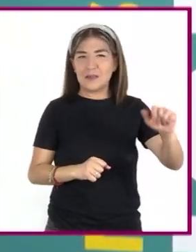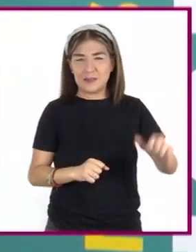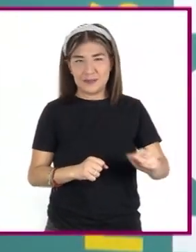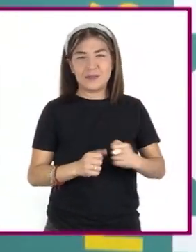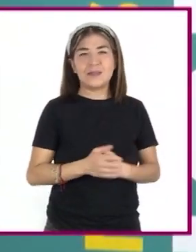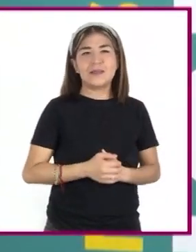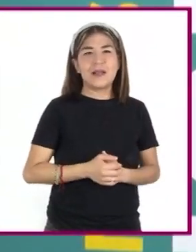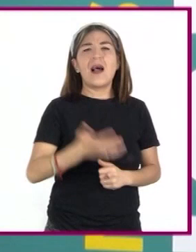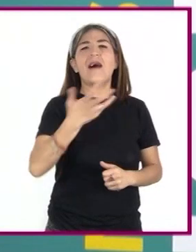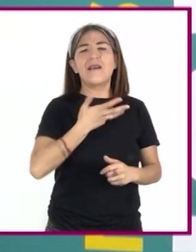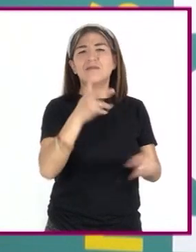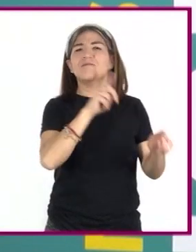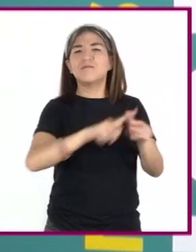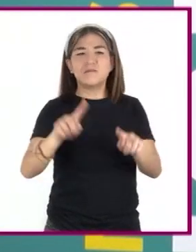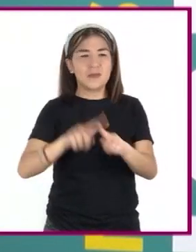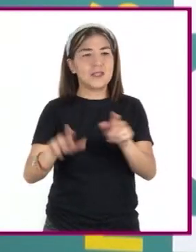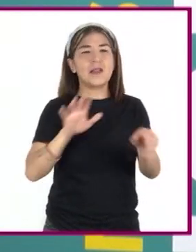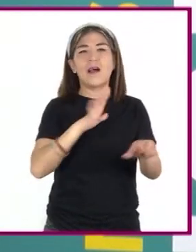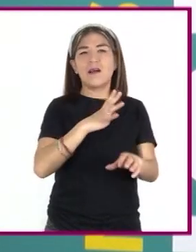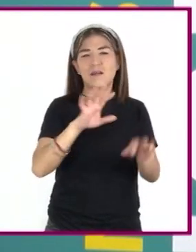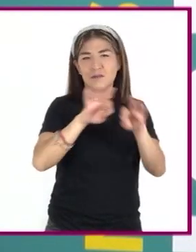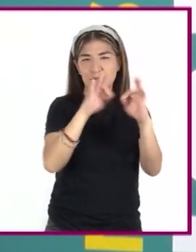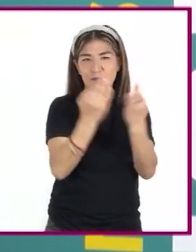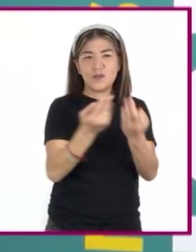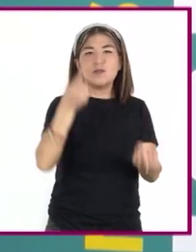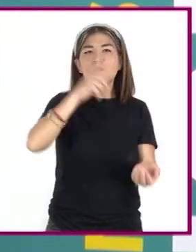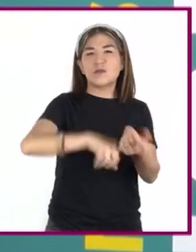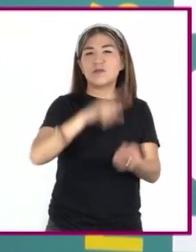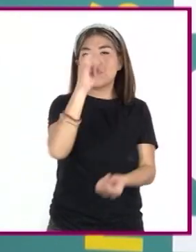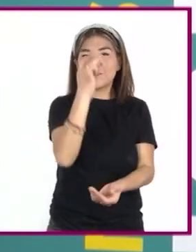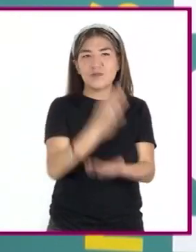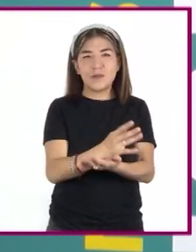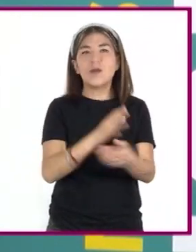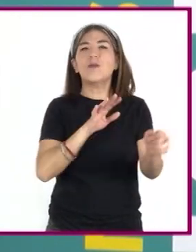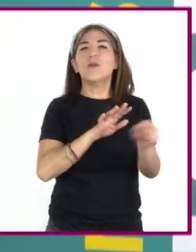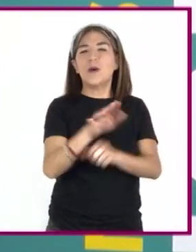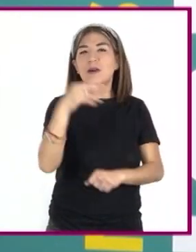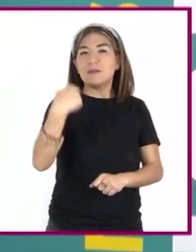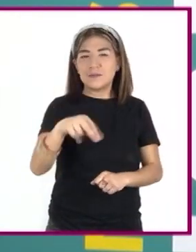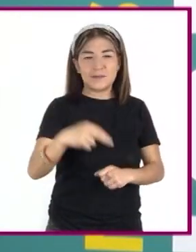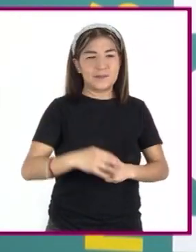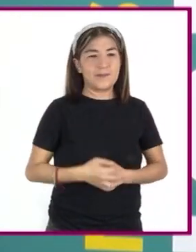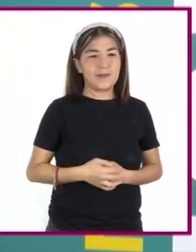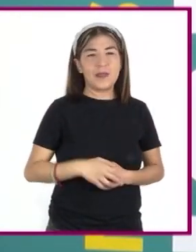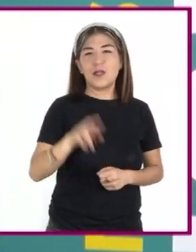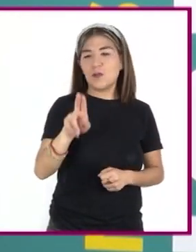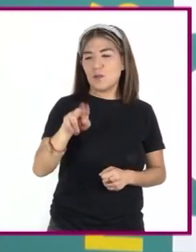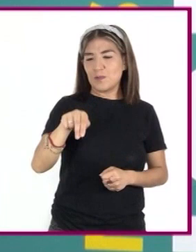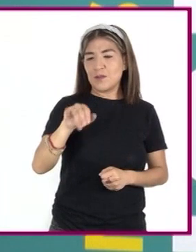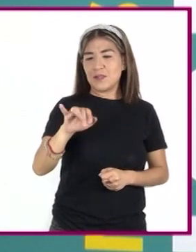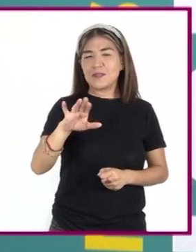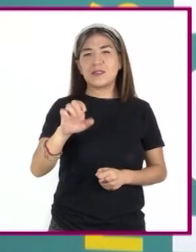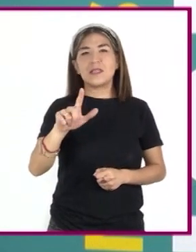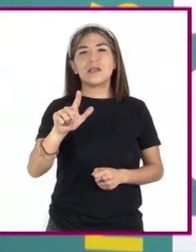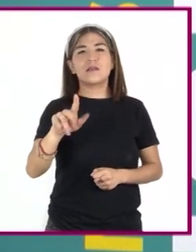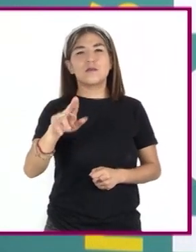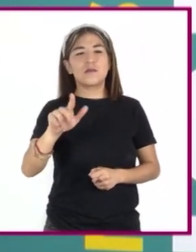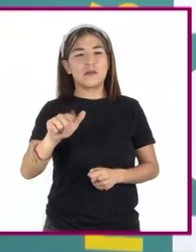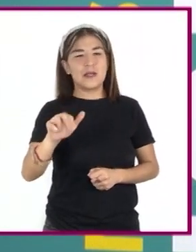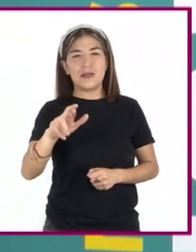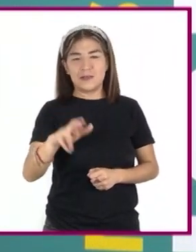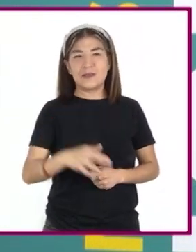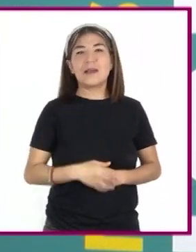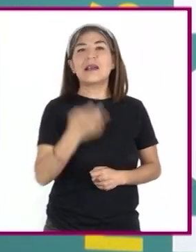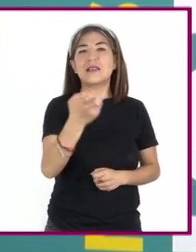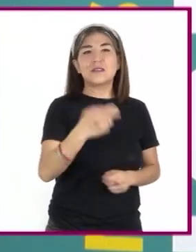Existen algunos organismos que están formados por una sola célula. Son los llamados unicelulares. Hay otros